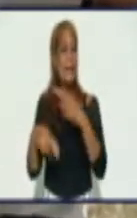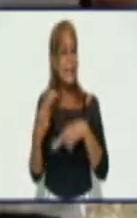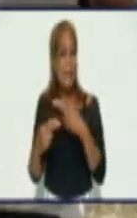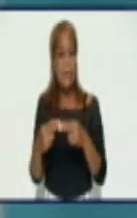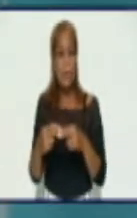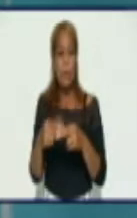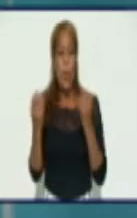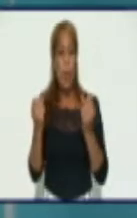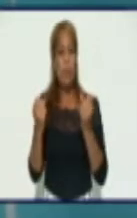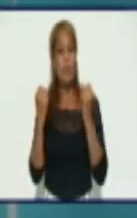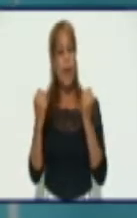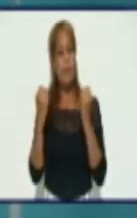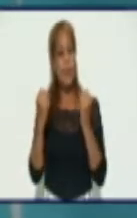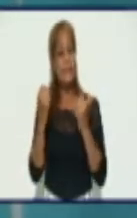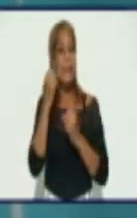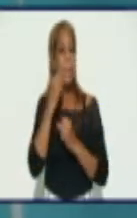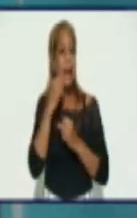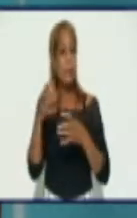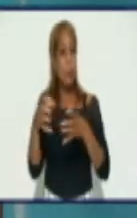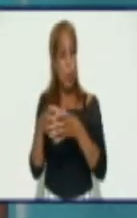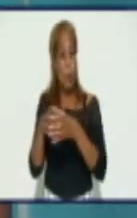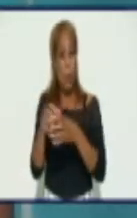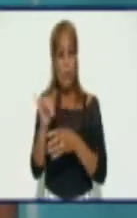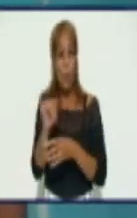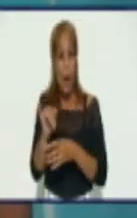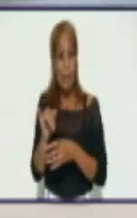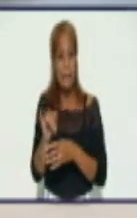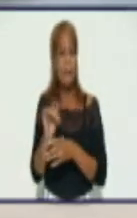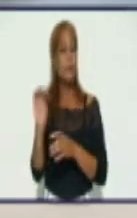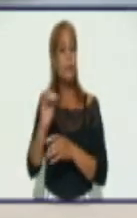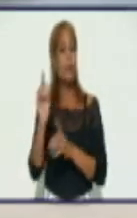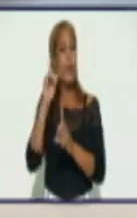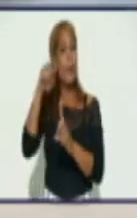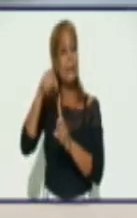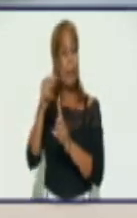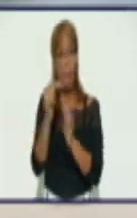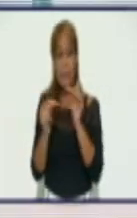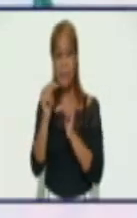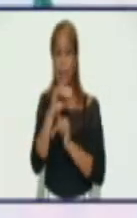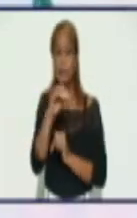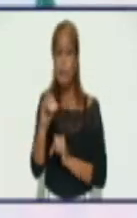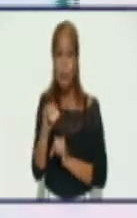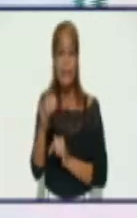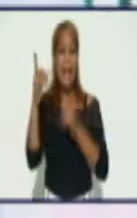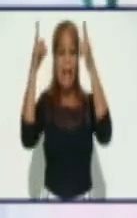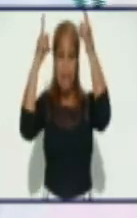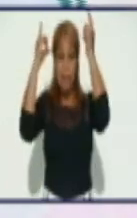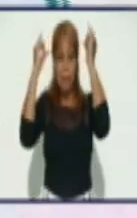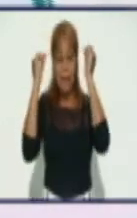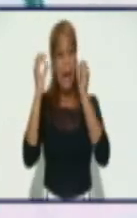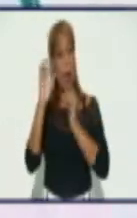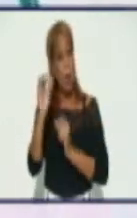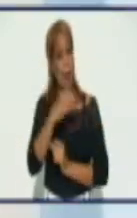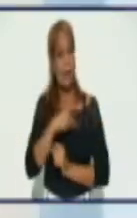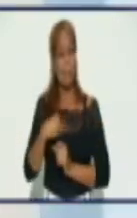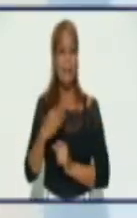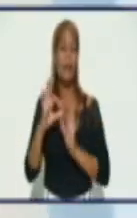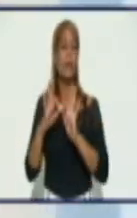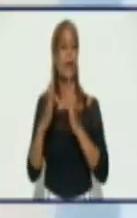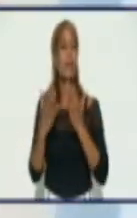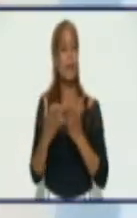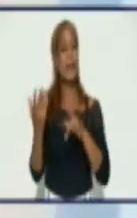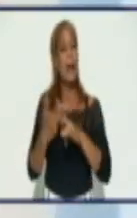ese consultorio del médico y enfermera o enfermero de la familia, donde se gestan todas las acciones que permiten el control para prevenir